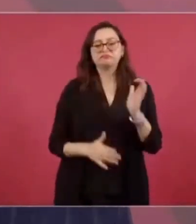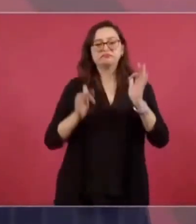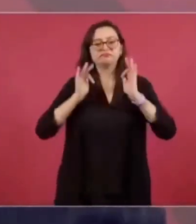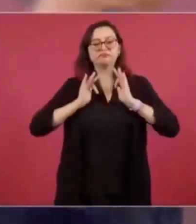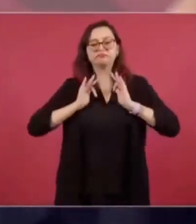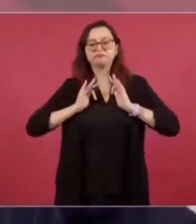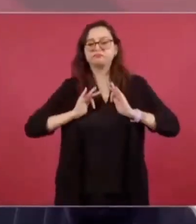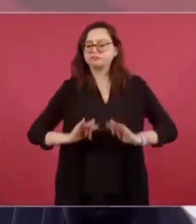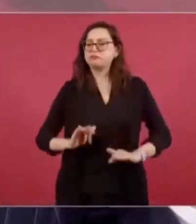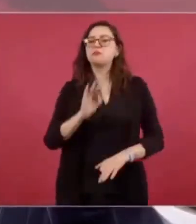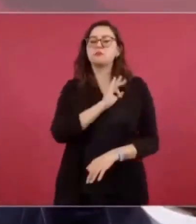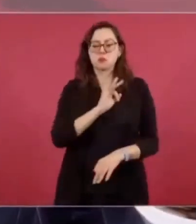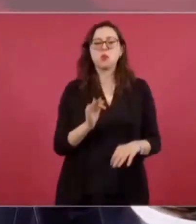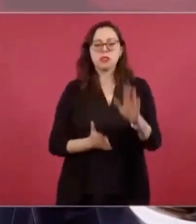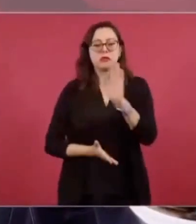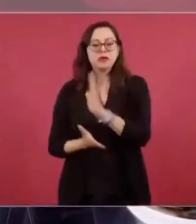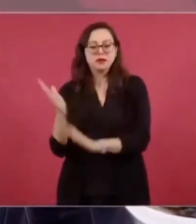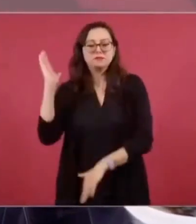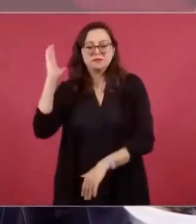ya me puedo ir.